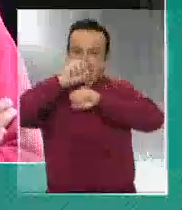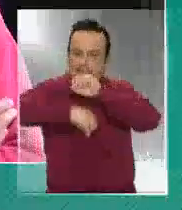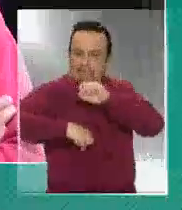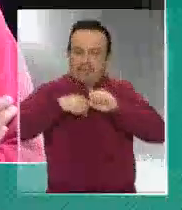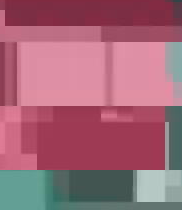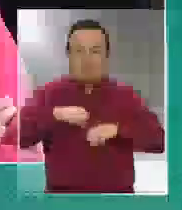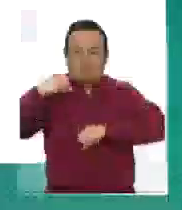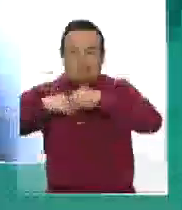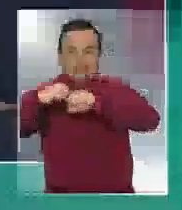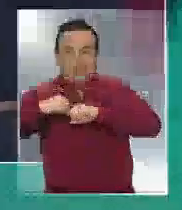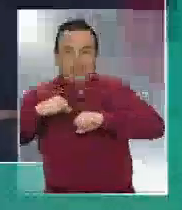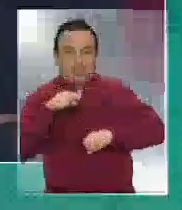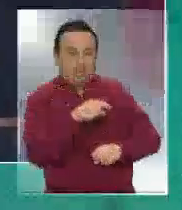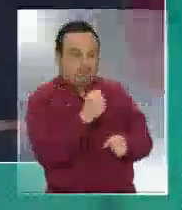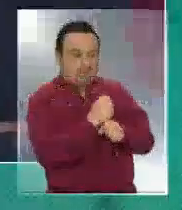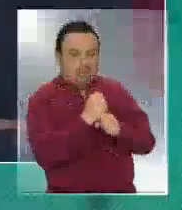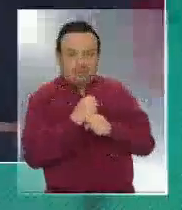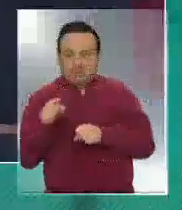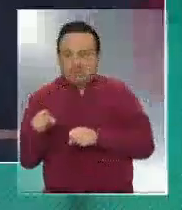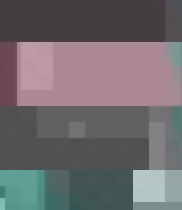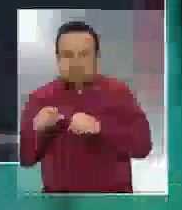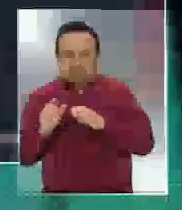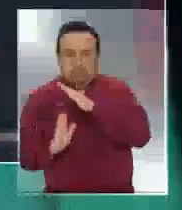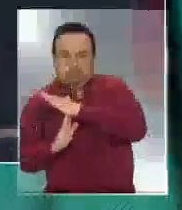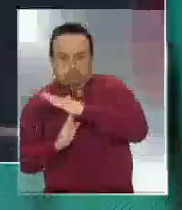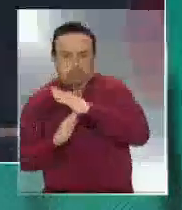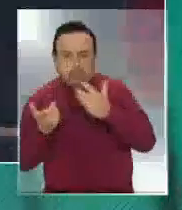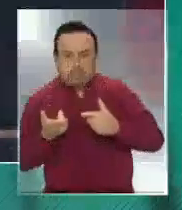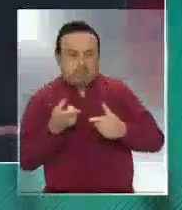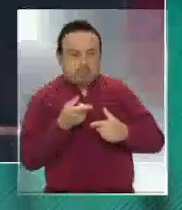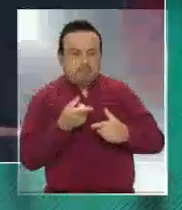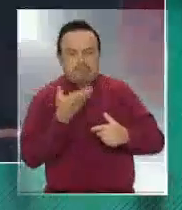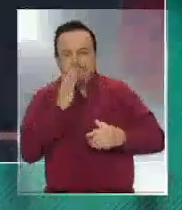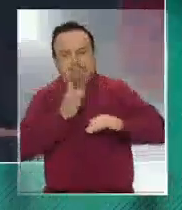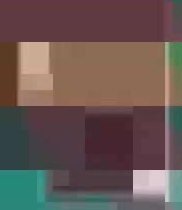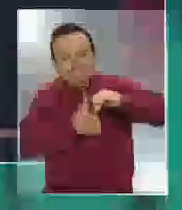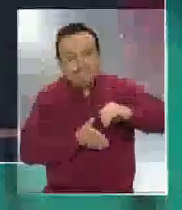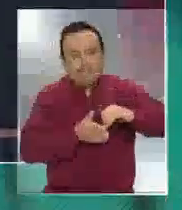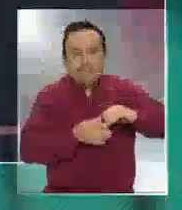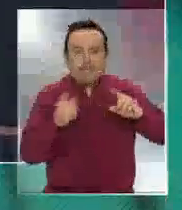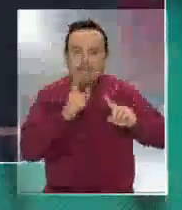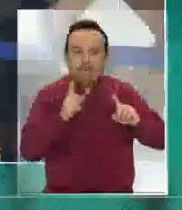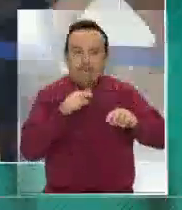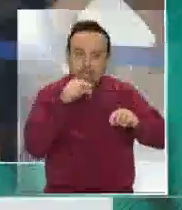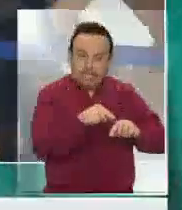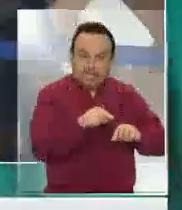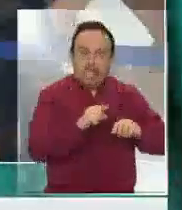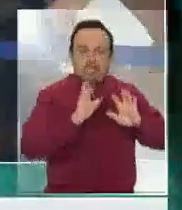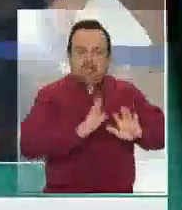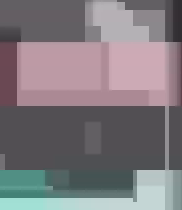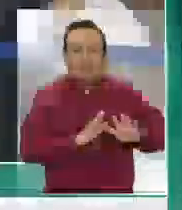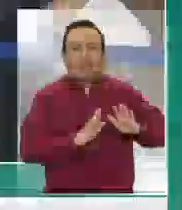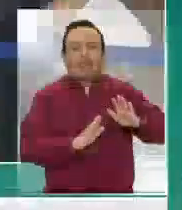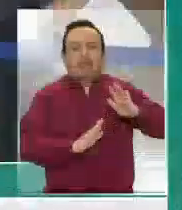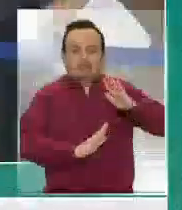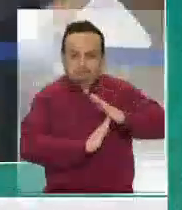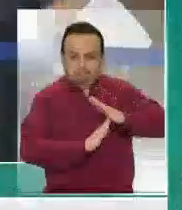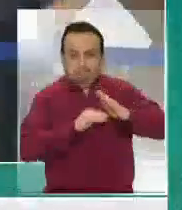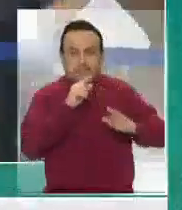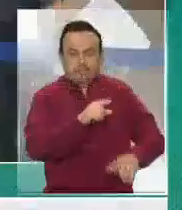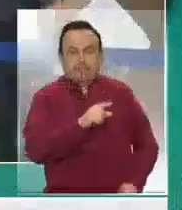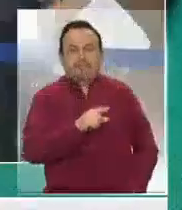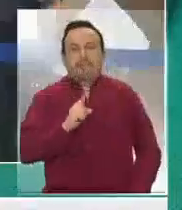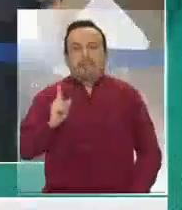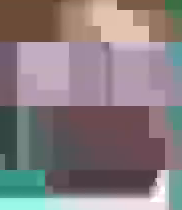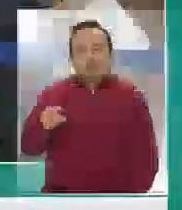de despedir a sus trabajadores, sino que van a poder hacer uso del seguro de desempleo y por un par de meses podemos